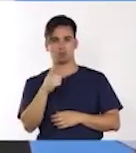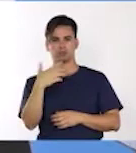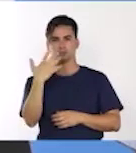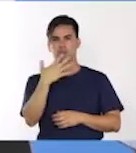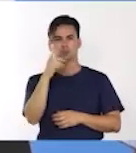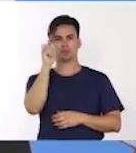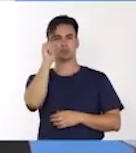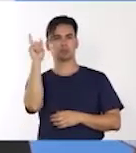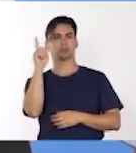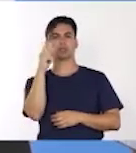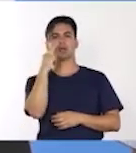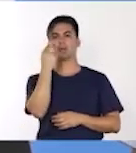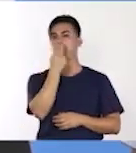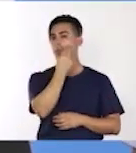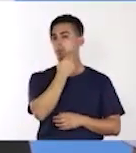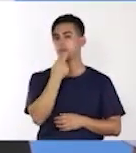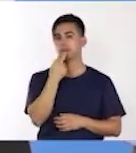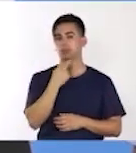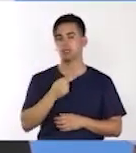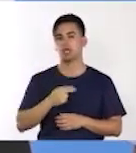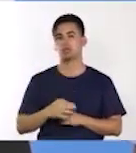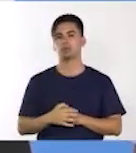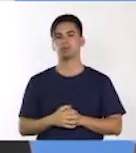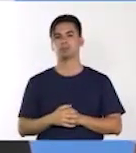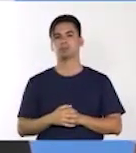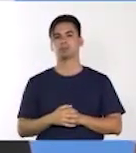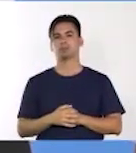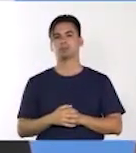cubano parten de ser martianos,